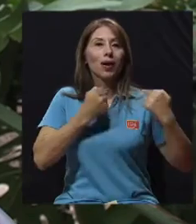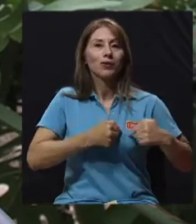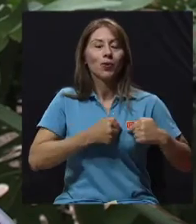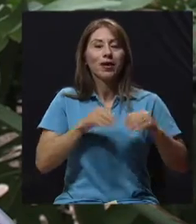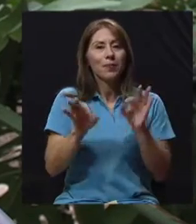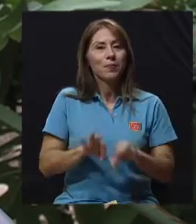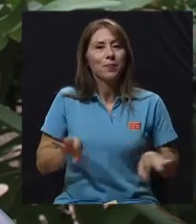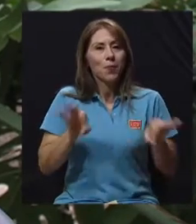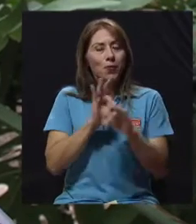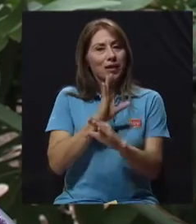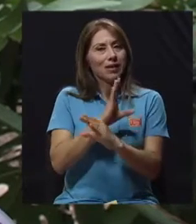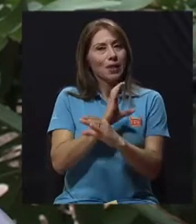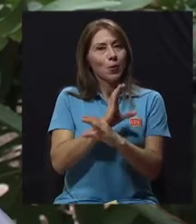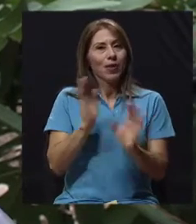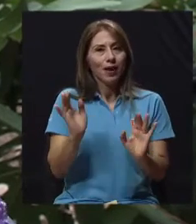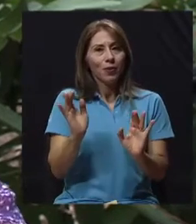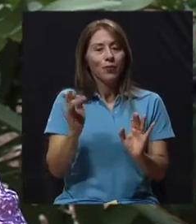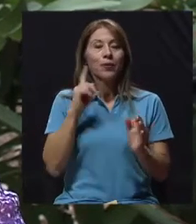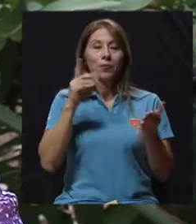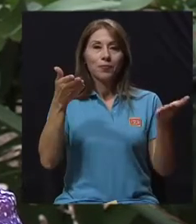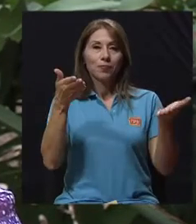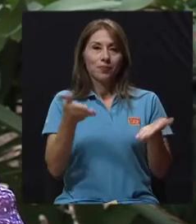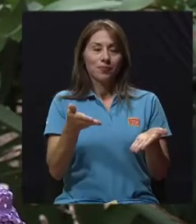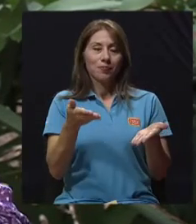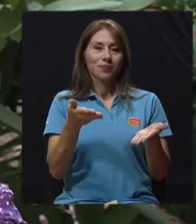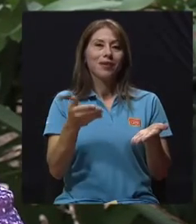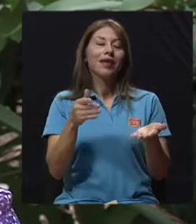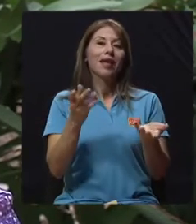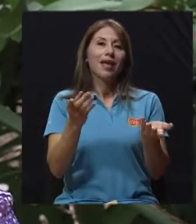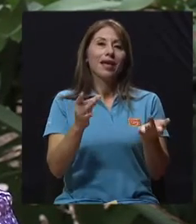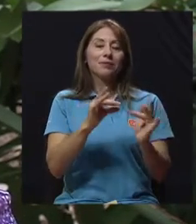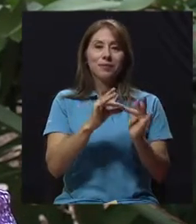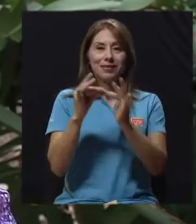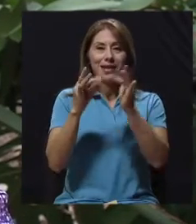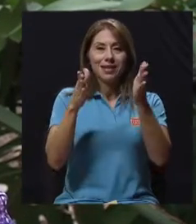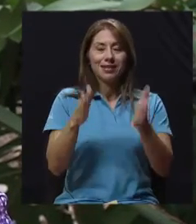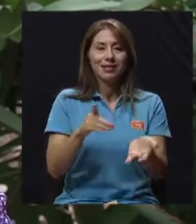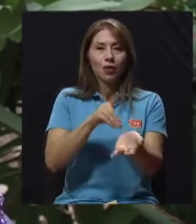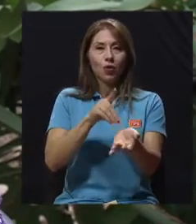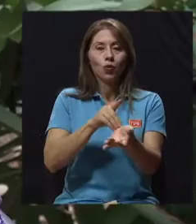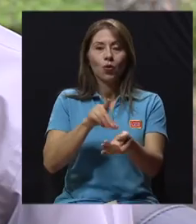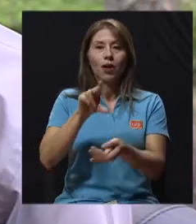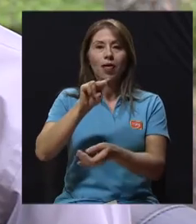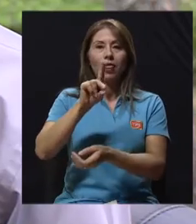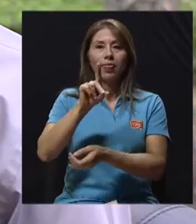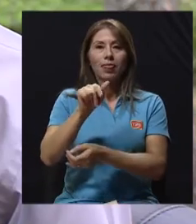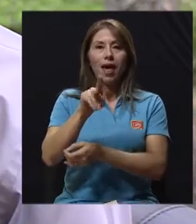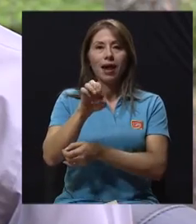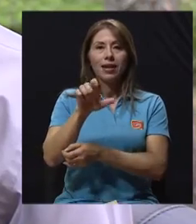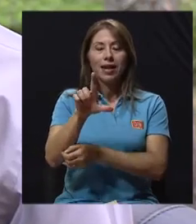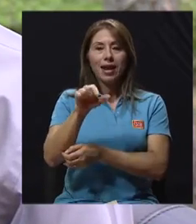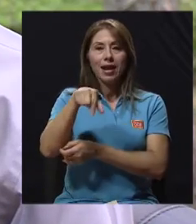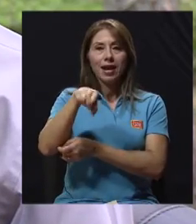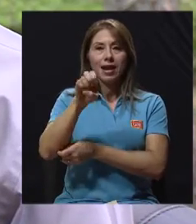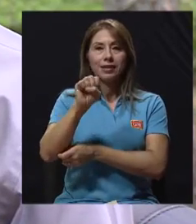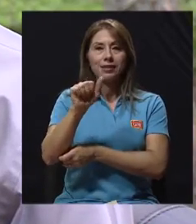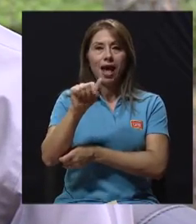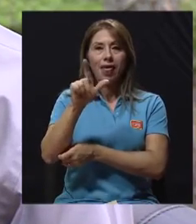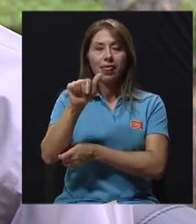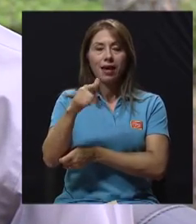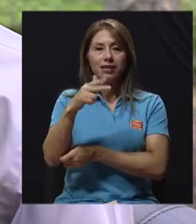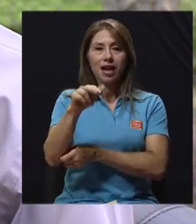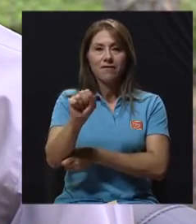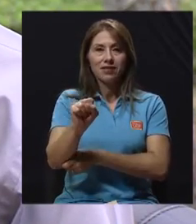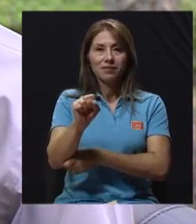de cuidar este órgano y para ello contamos con la presencia de nuestro invitado, nuestro especialista, el doctor Daniel Quesada Chávez. Él es